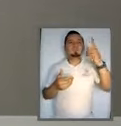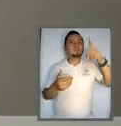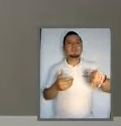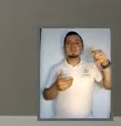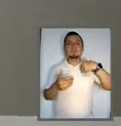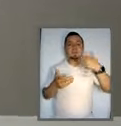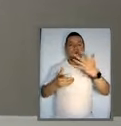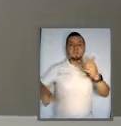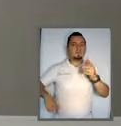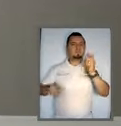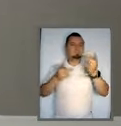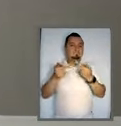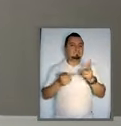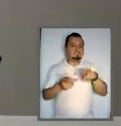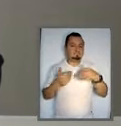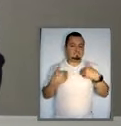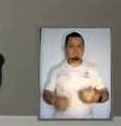nuevamente y nos reiteramos a sus órdenes.